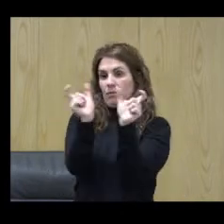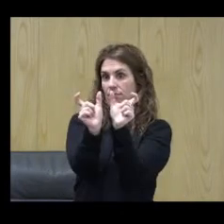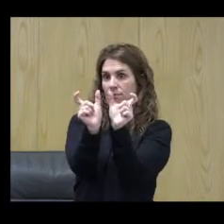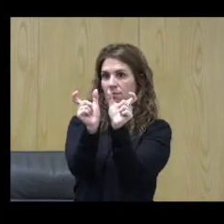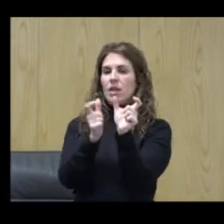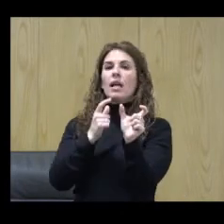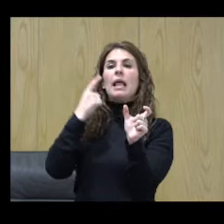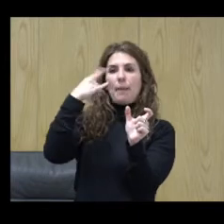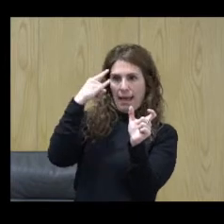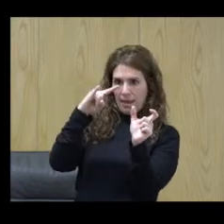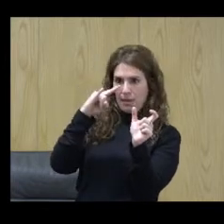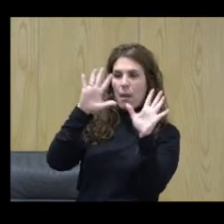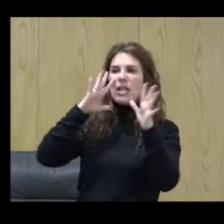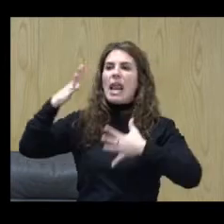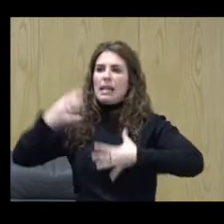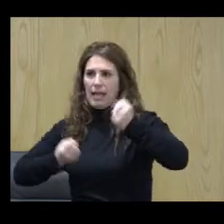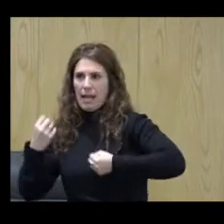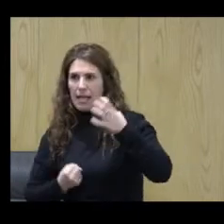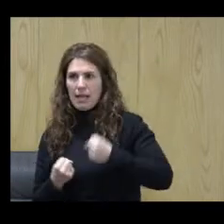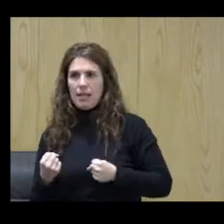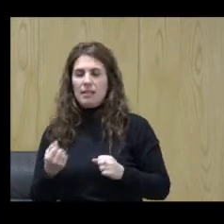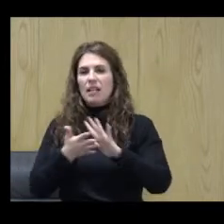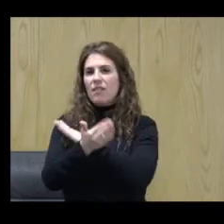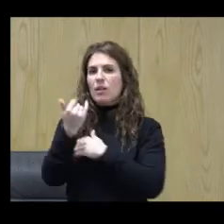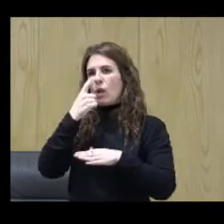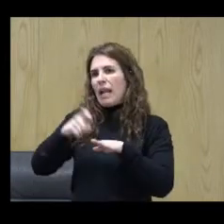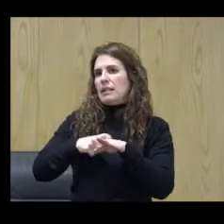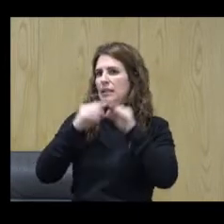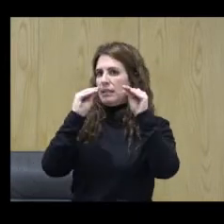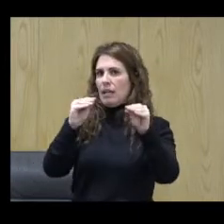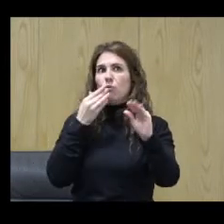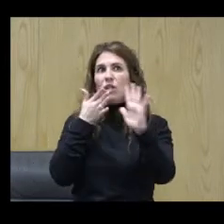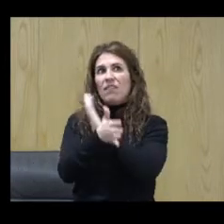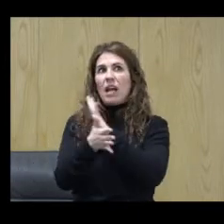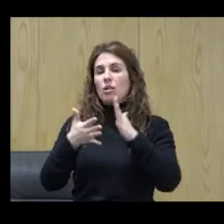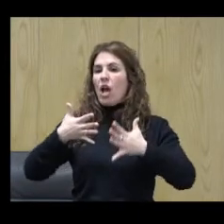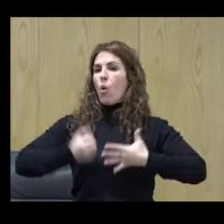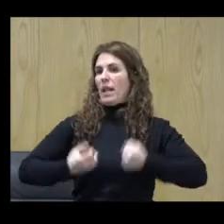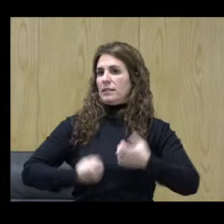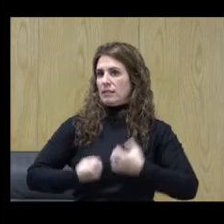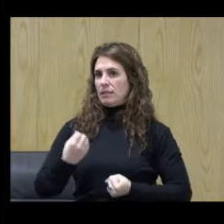lechera, automáticamente resaltamos una propiedad, en este caso las ubres, que